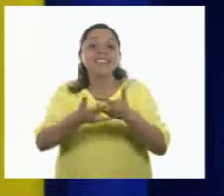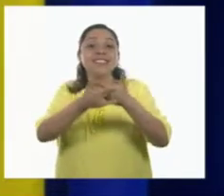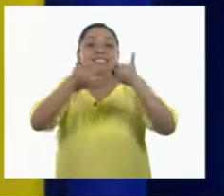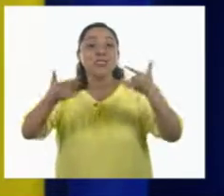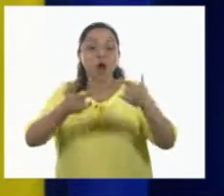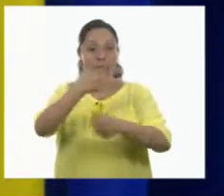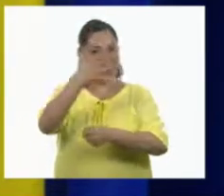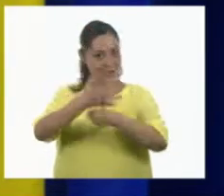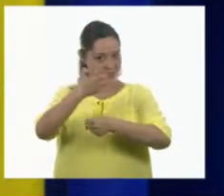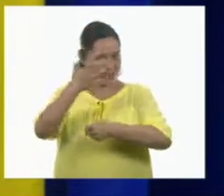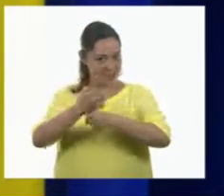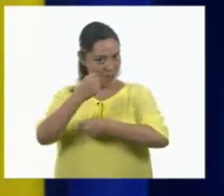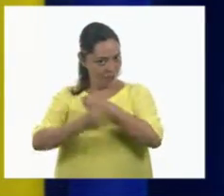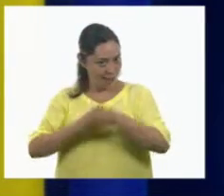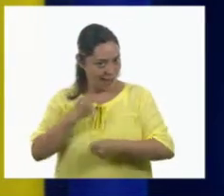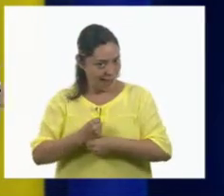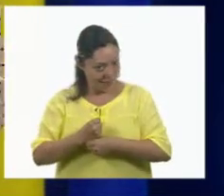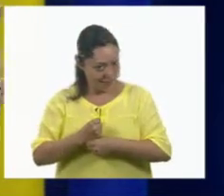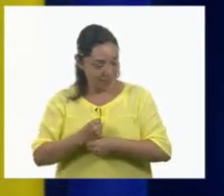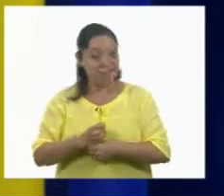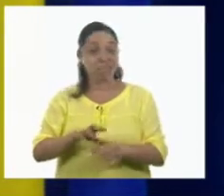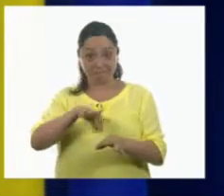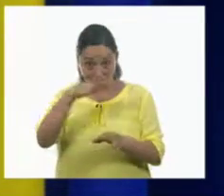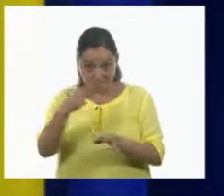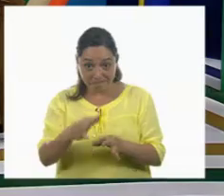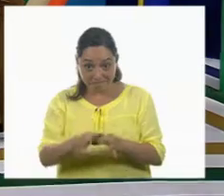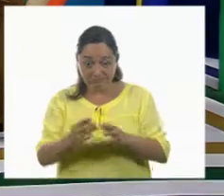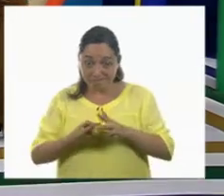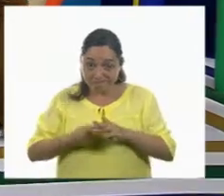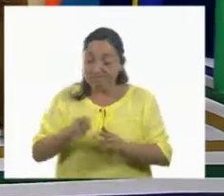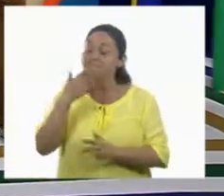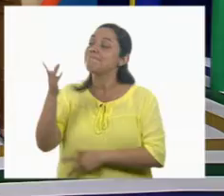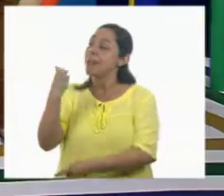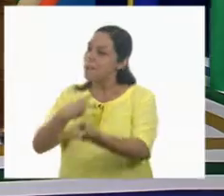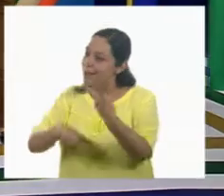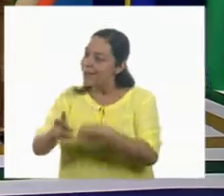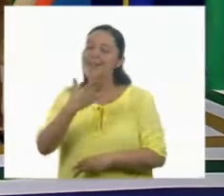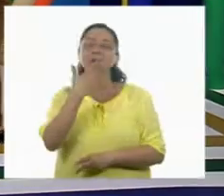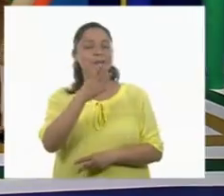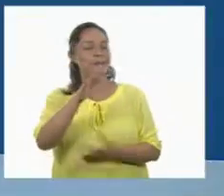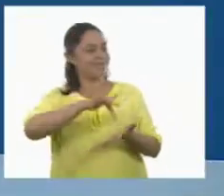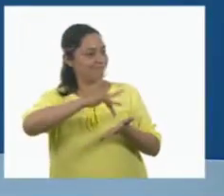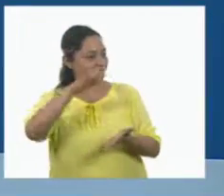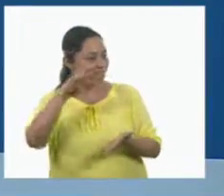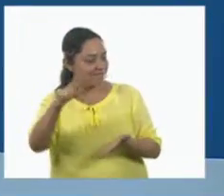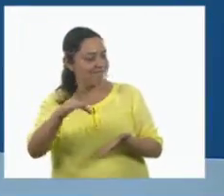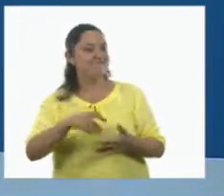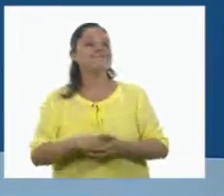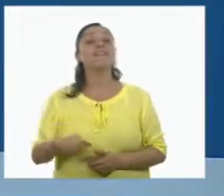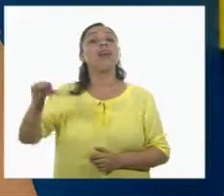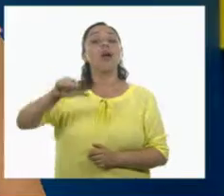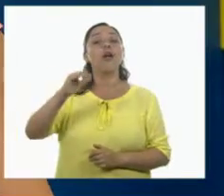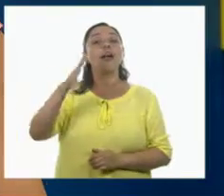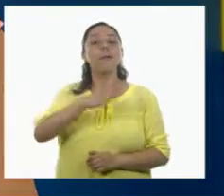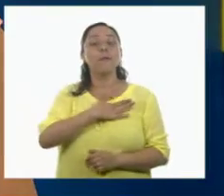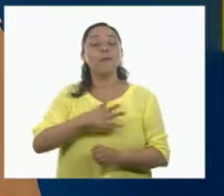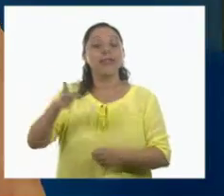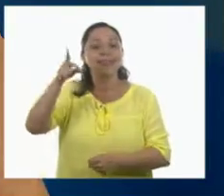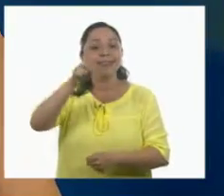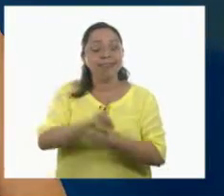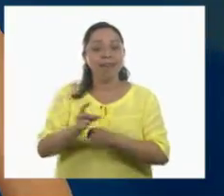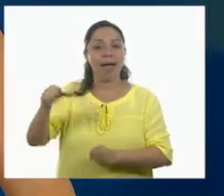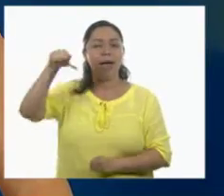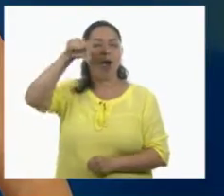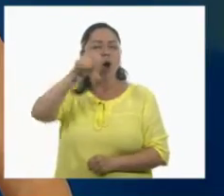grado. ¿Están listos? ¡Comenzamos! Bienvenida, maestra. Bienvenida, Ton. Gracias. Hola, buen día. El día de hoy vamos